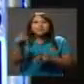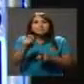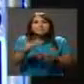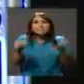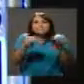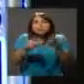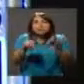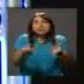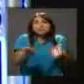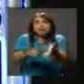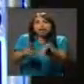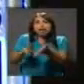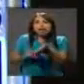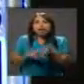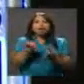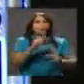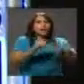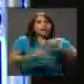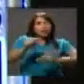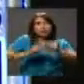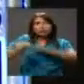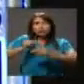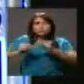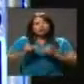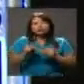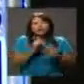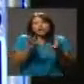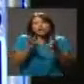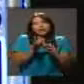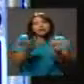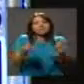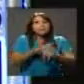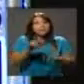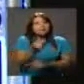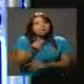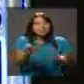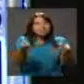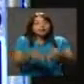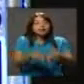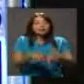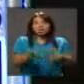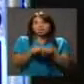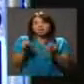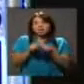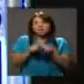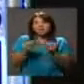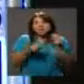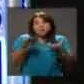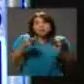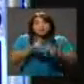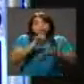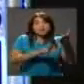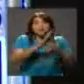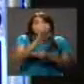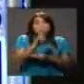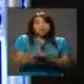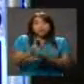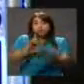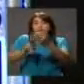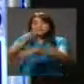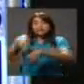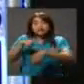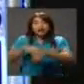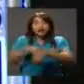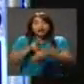mercancía. Se paga muchas veces y no quiero generalizar, pero es así. Y la oferta en la Universidad de Costa Rica y las nacionales, las que son de Conare,